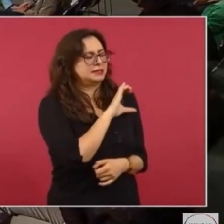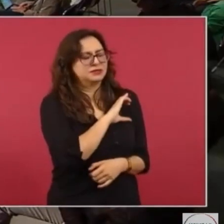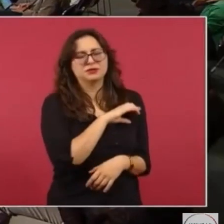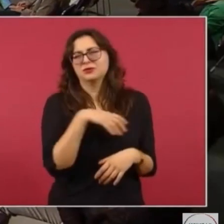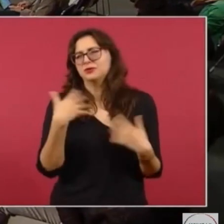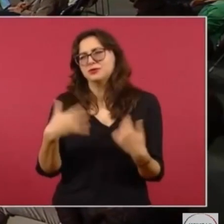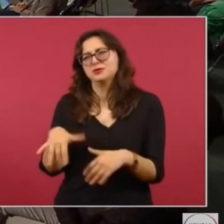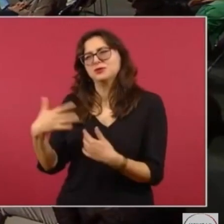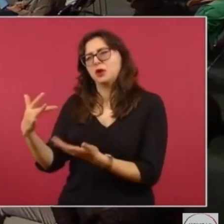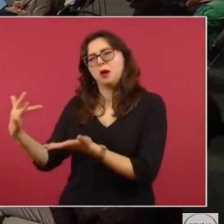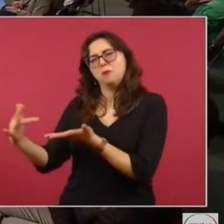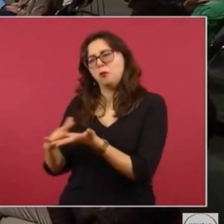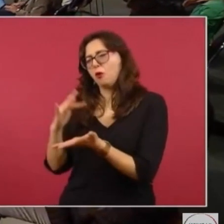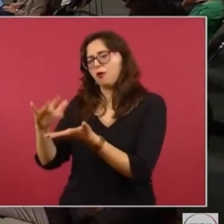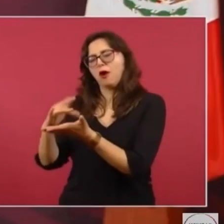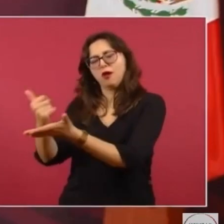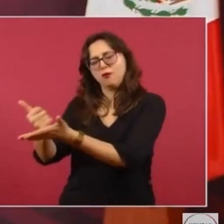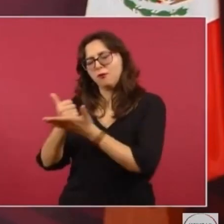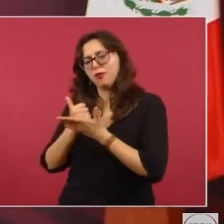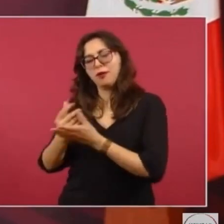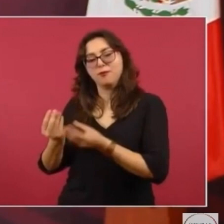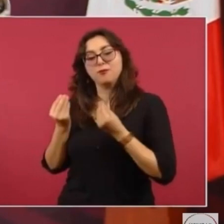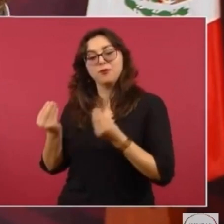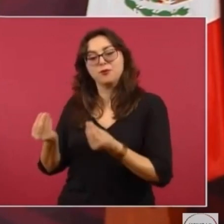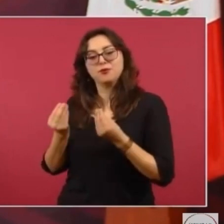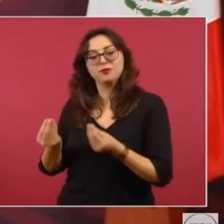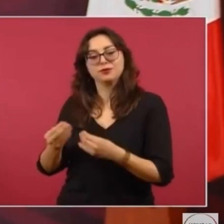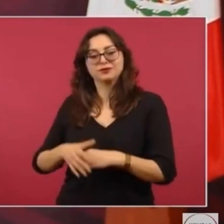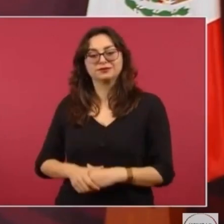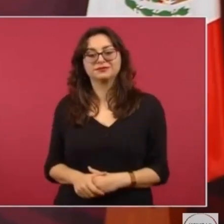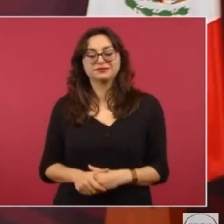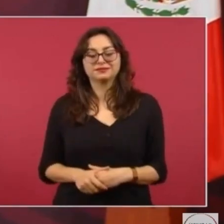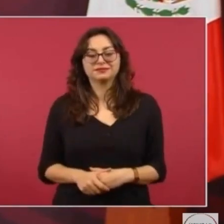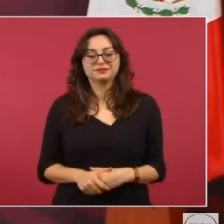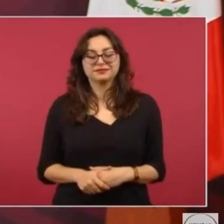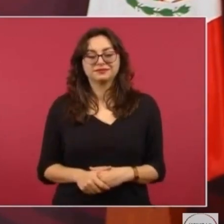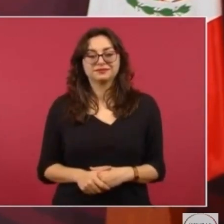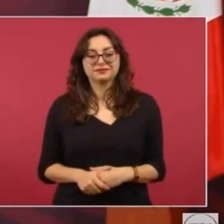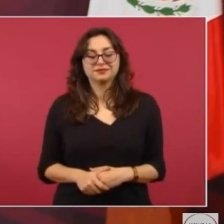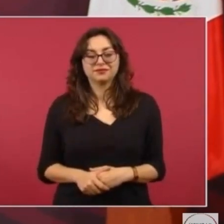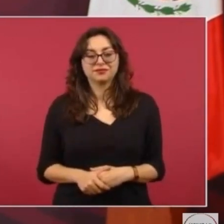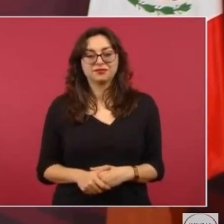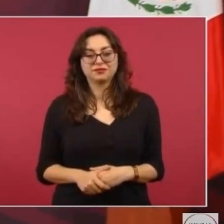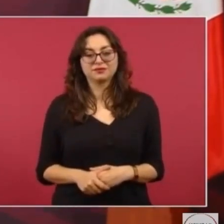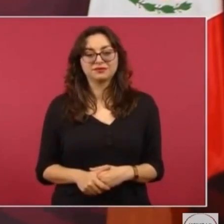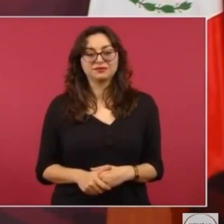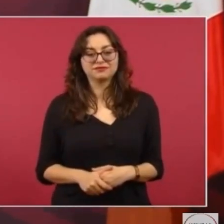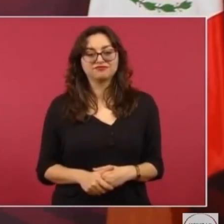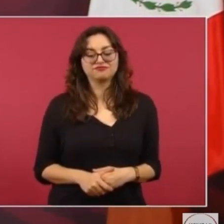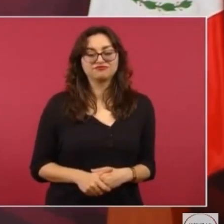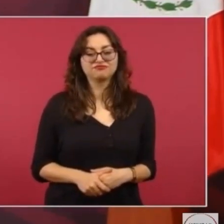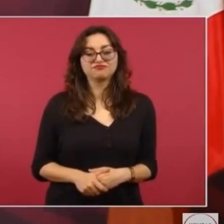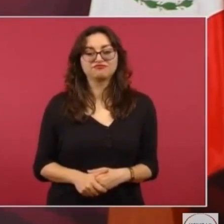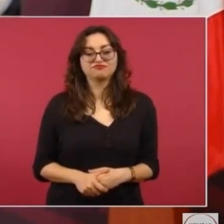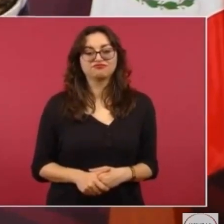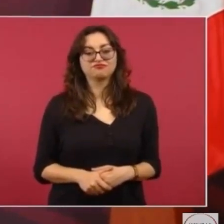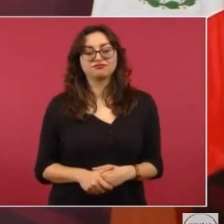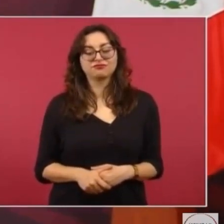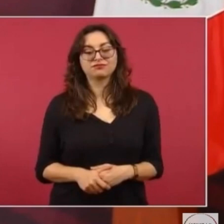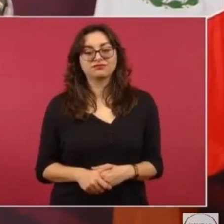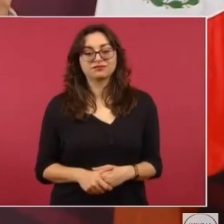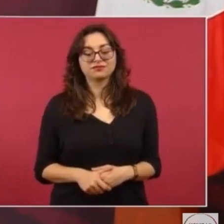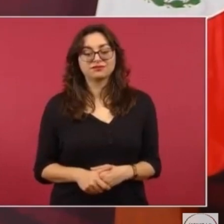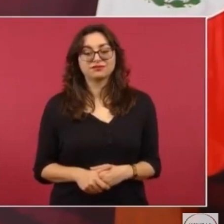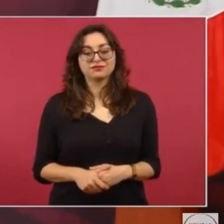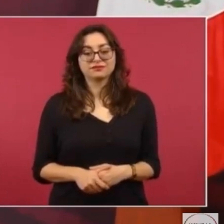bastante. Porque al ir un secretario a una elección, pues llevaban, ¿no?,